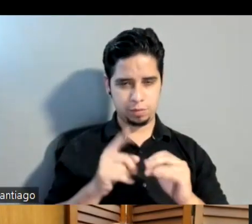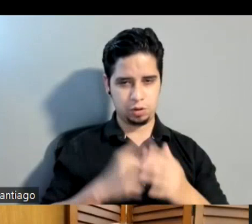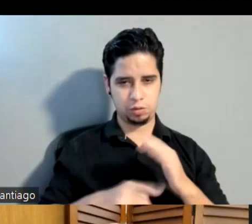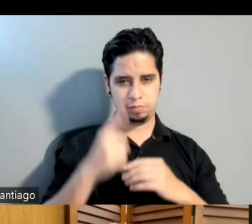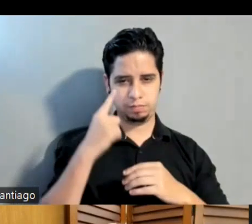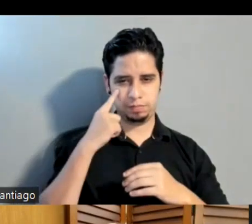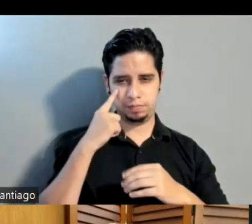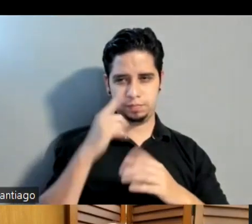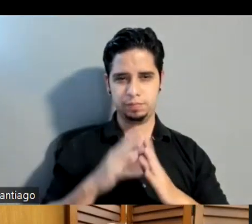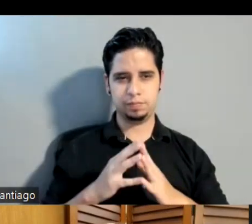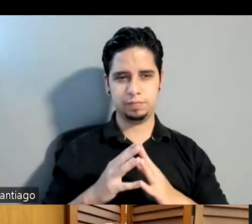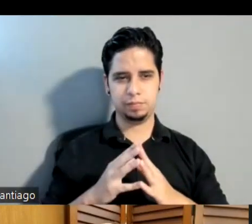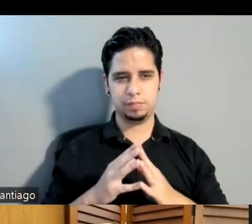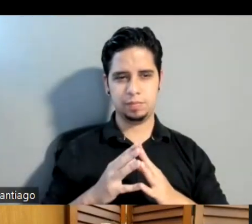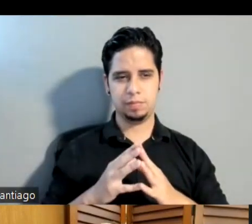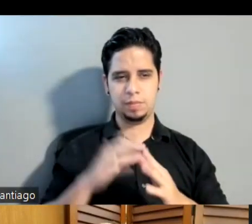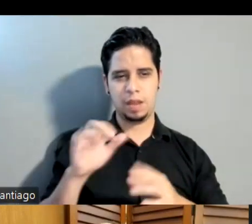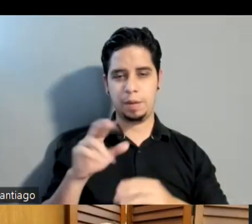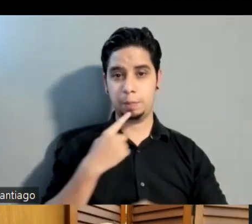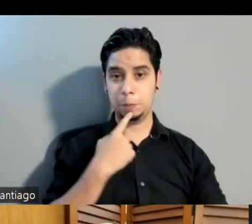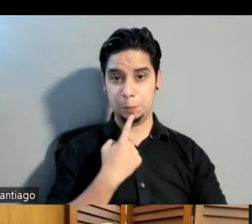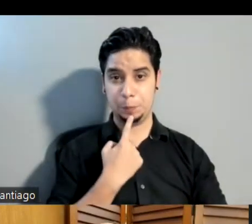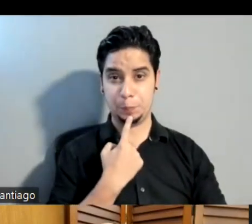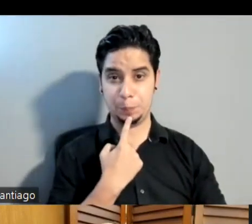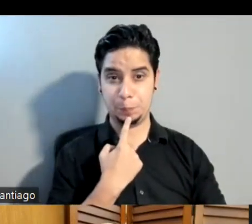Ni Javier puede decirla tampoco. No, Javier es el menos que puede decir.